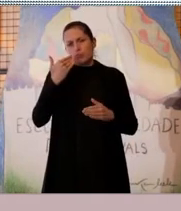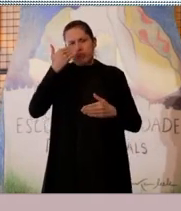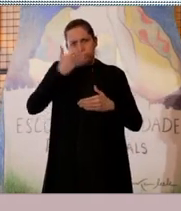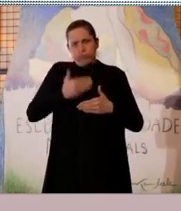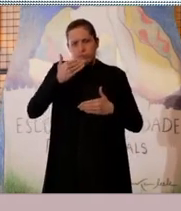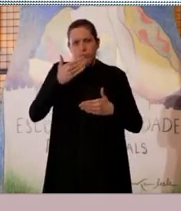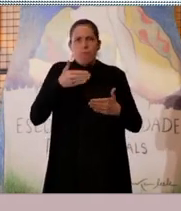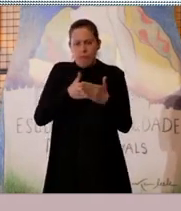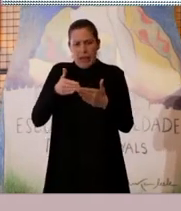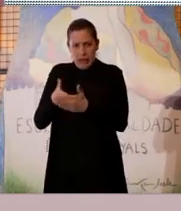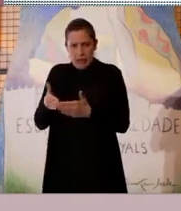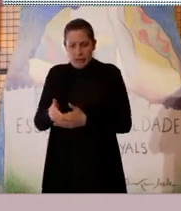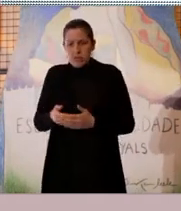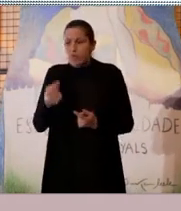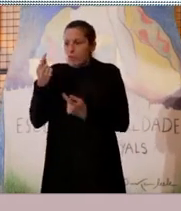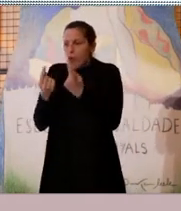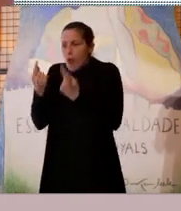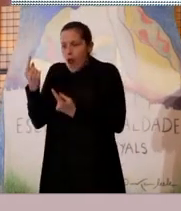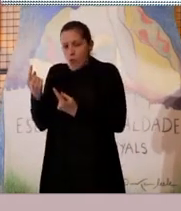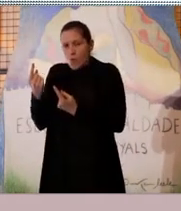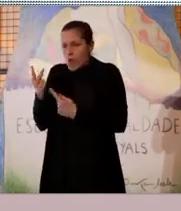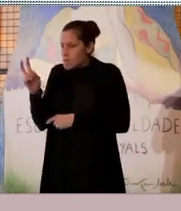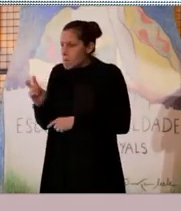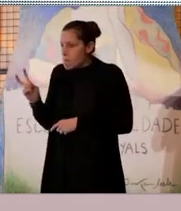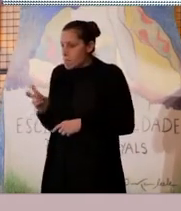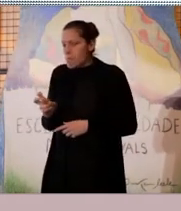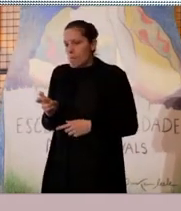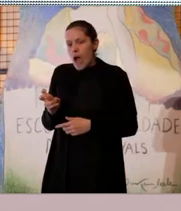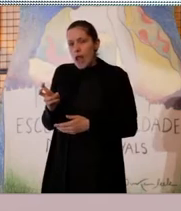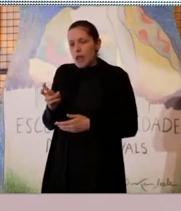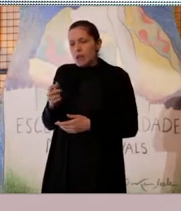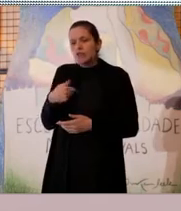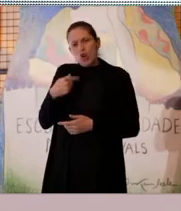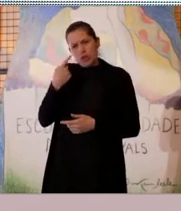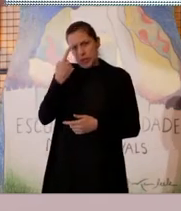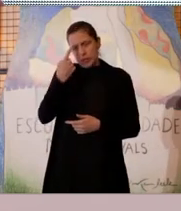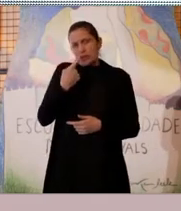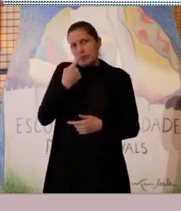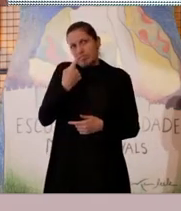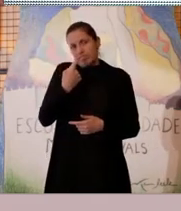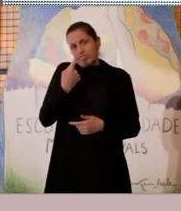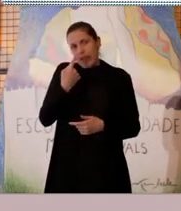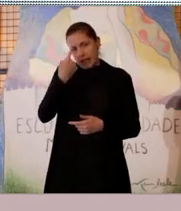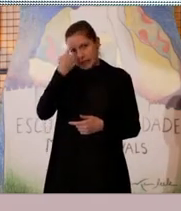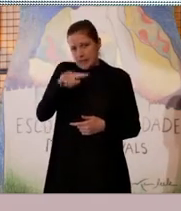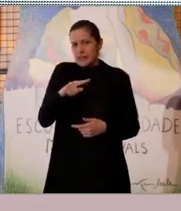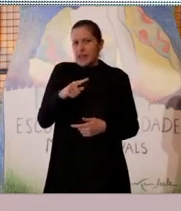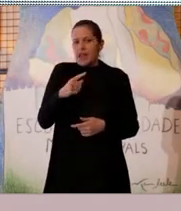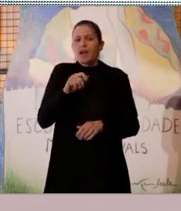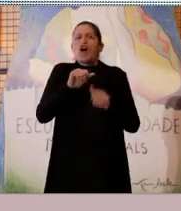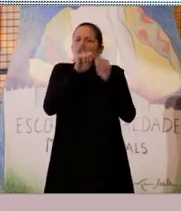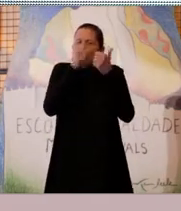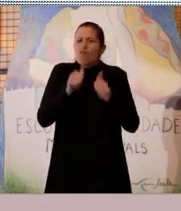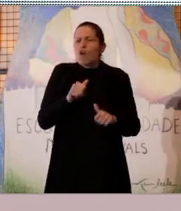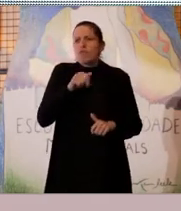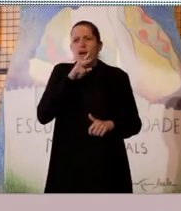las cuestiones que dicen son valiosas es lo que quiero decir a lo mejor yo sé que mi forma de hablar es muy tajante y a veces por ser tan tajante y tal pues